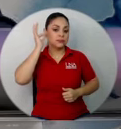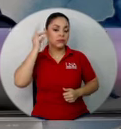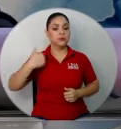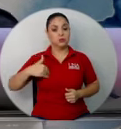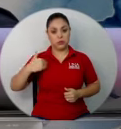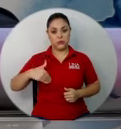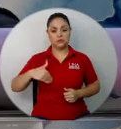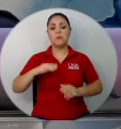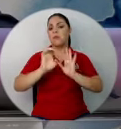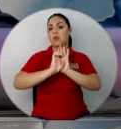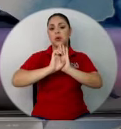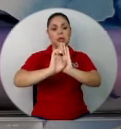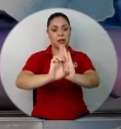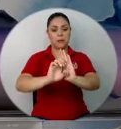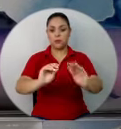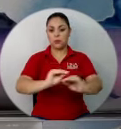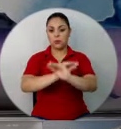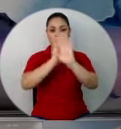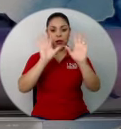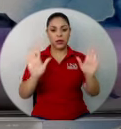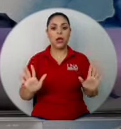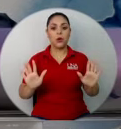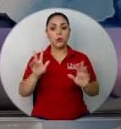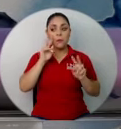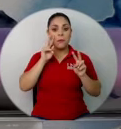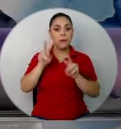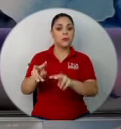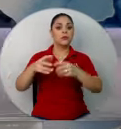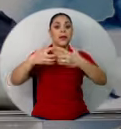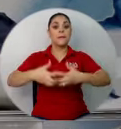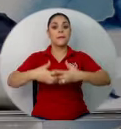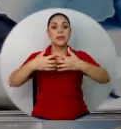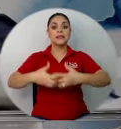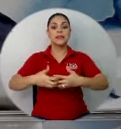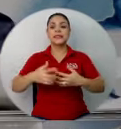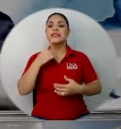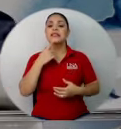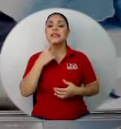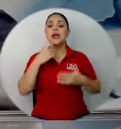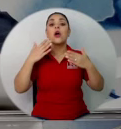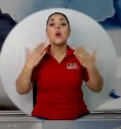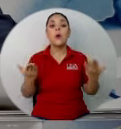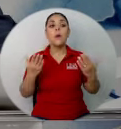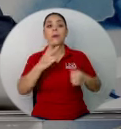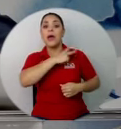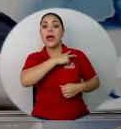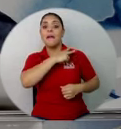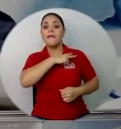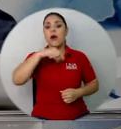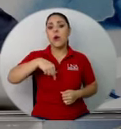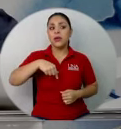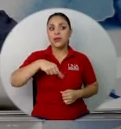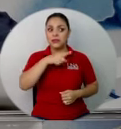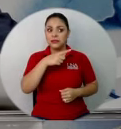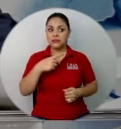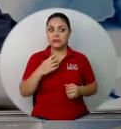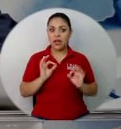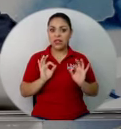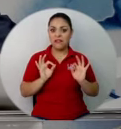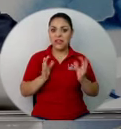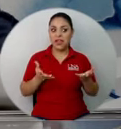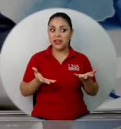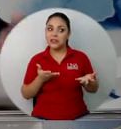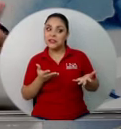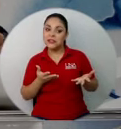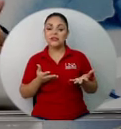tal vez con un claro ejemplo lo hemos visto en las empresas cuando dicen ¿cómo está el jefe hoy? O anda de buenas.